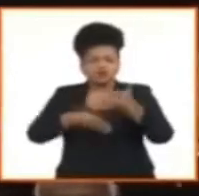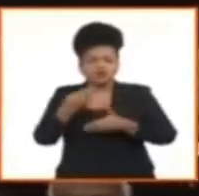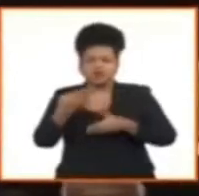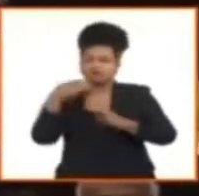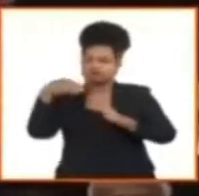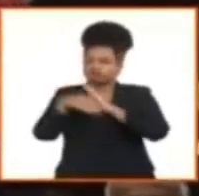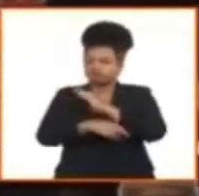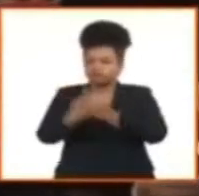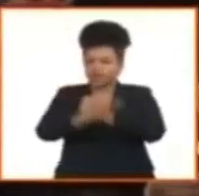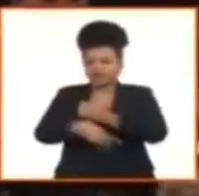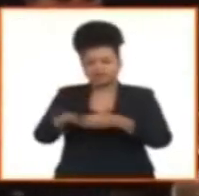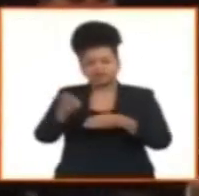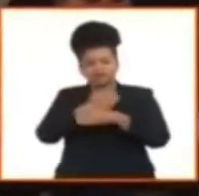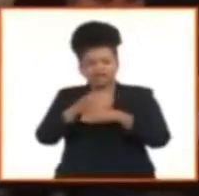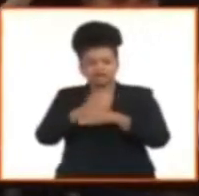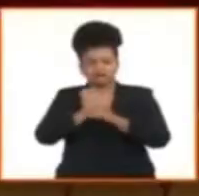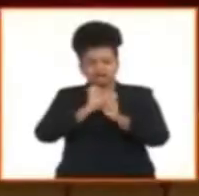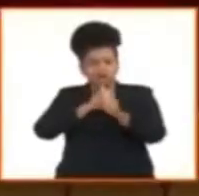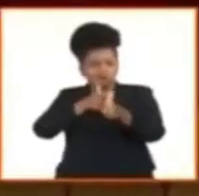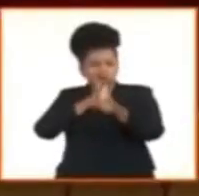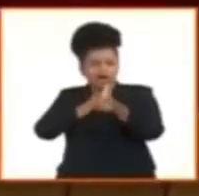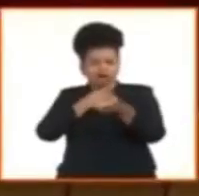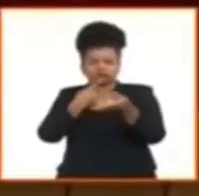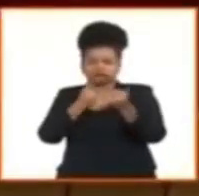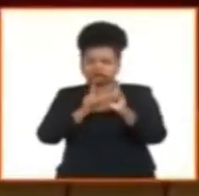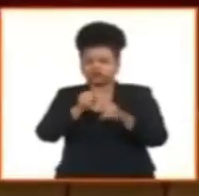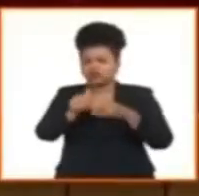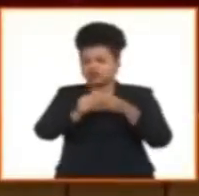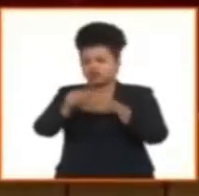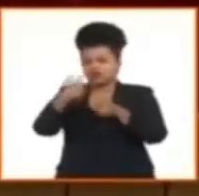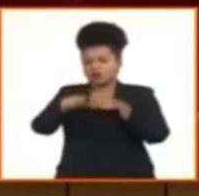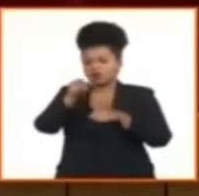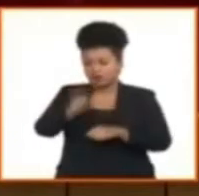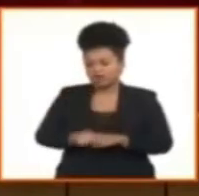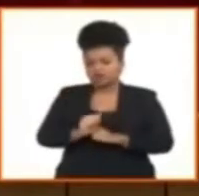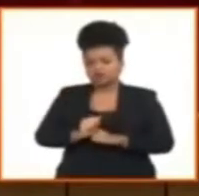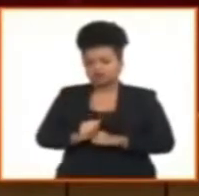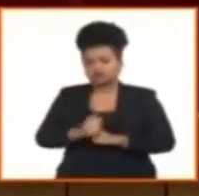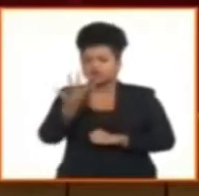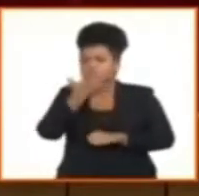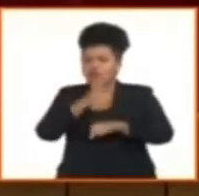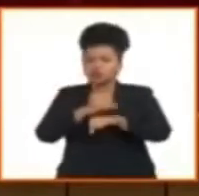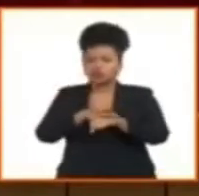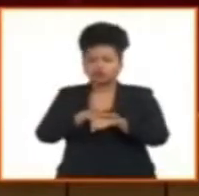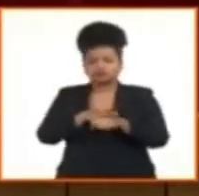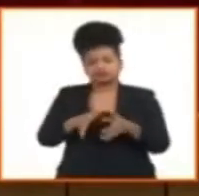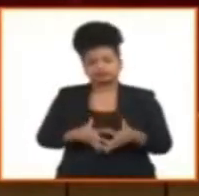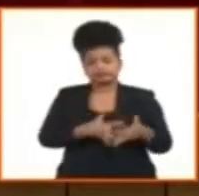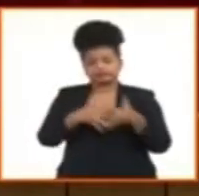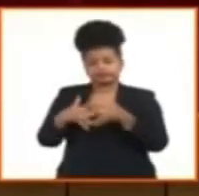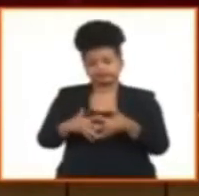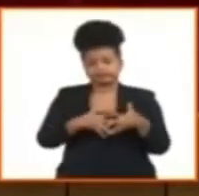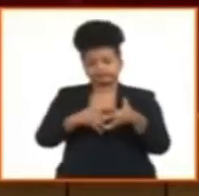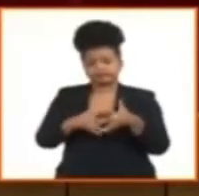intervienen, planean asesinatos y atentados contra líderes de otros países y manipulan a la opinión pública mundial. ¿Quiénes